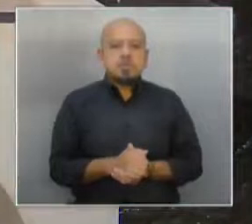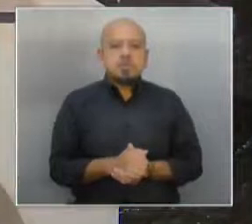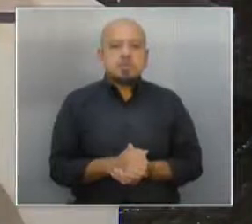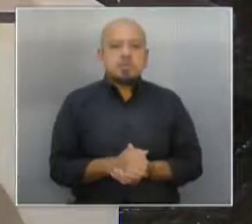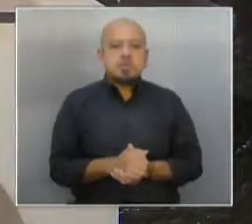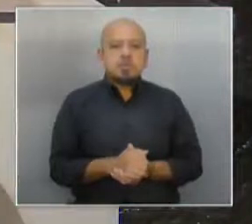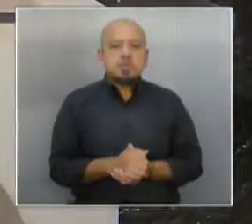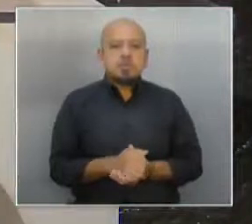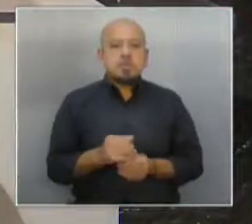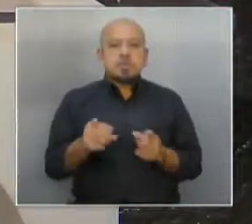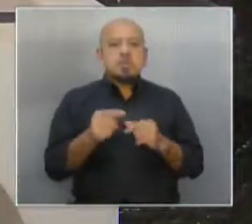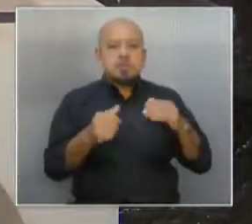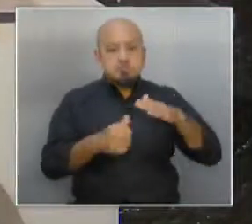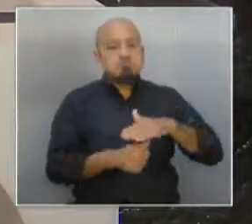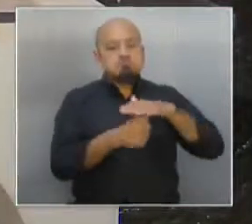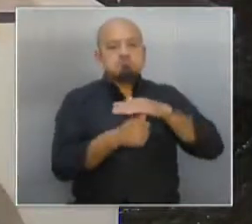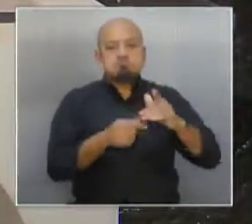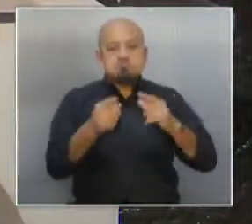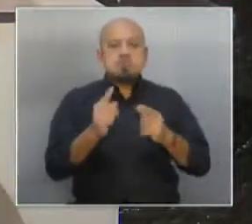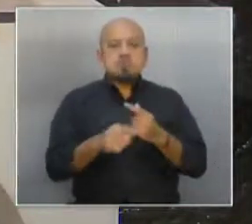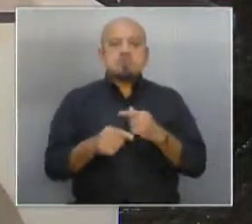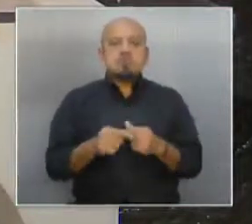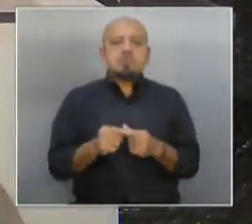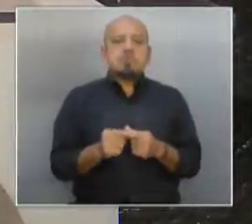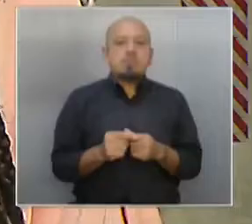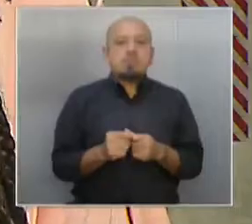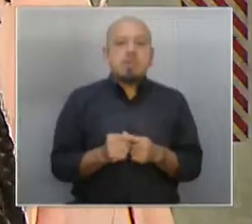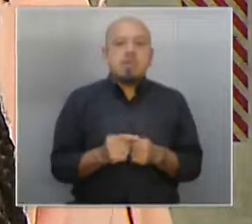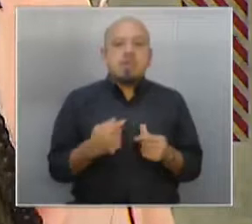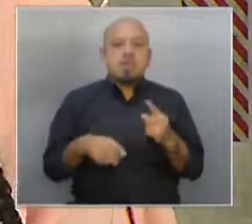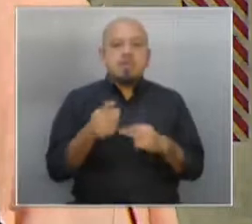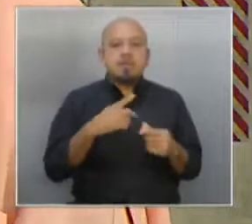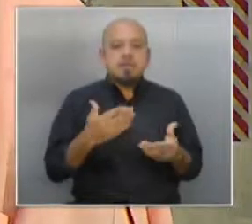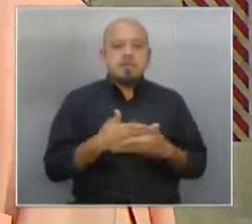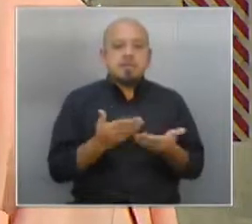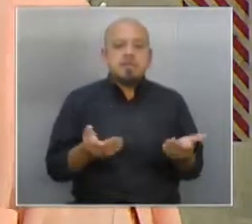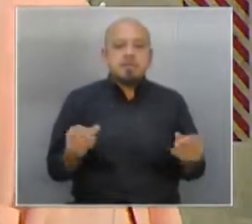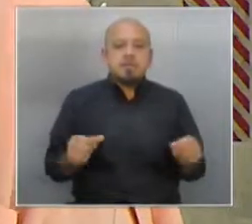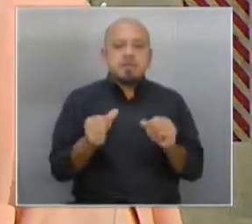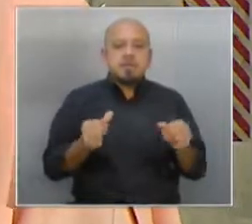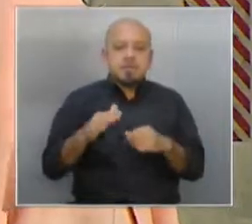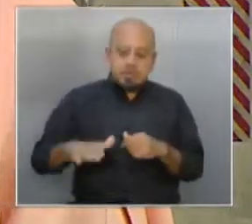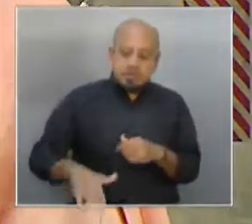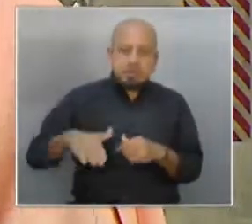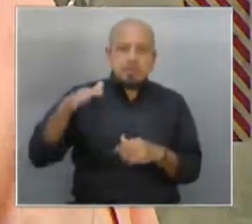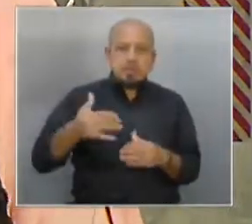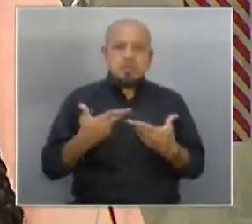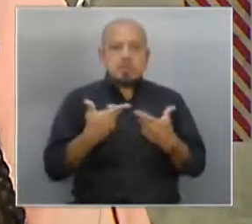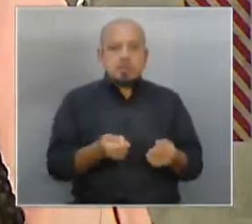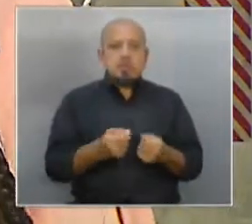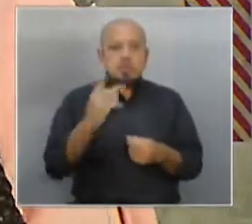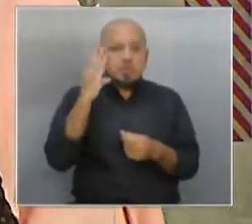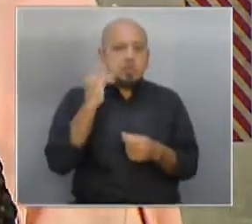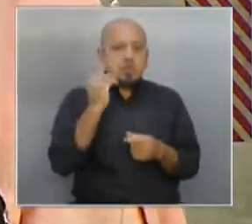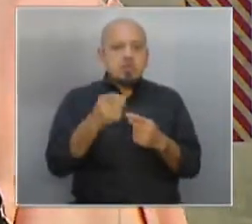Ella liderando ahí el negocio familiar. Sí, y con todo el amor, toda la pasión, porque lo hace desde chiquita, ayudaba a sus abuelos